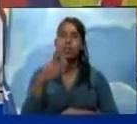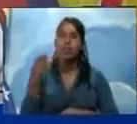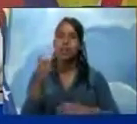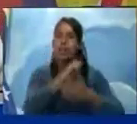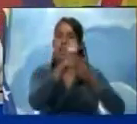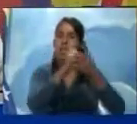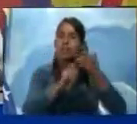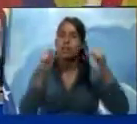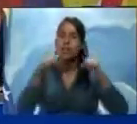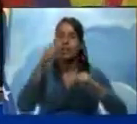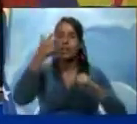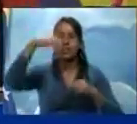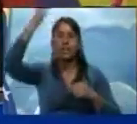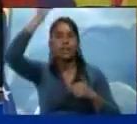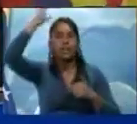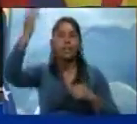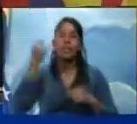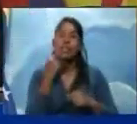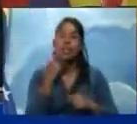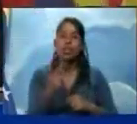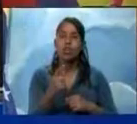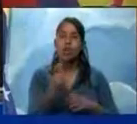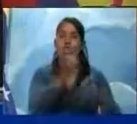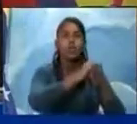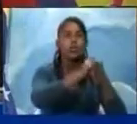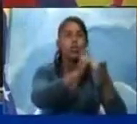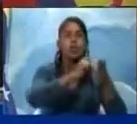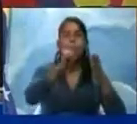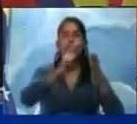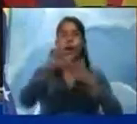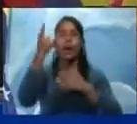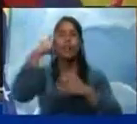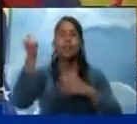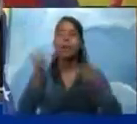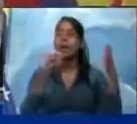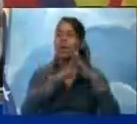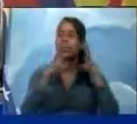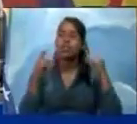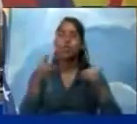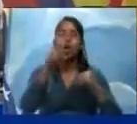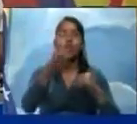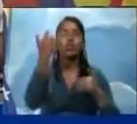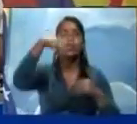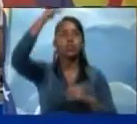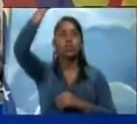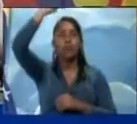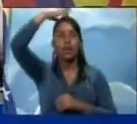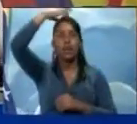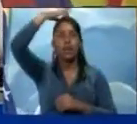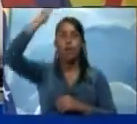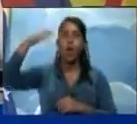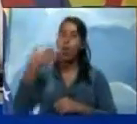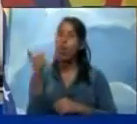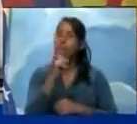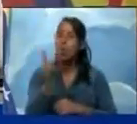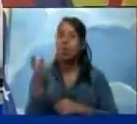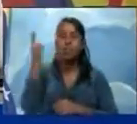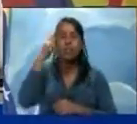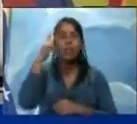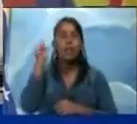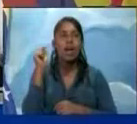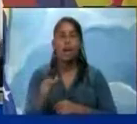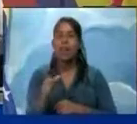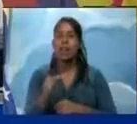escribió el rey, escribió una carta para todo su reino. Lo que no sabía